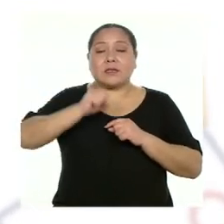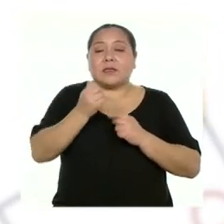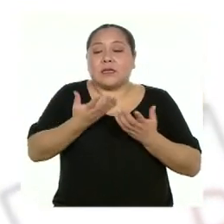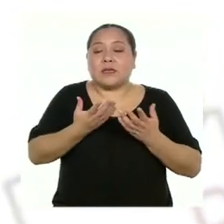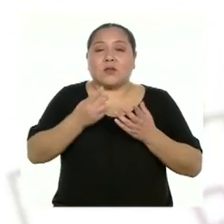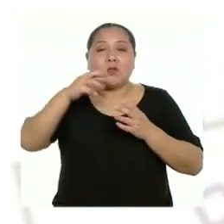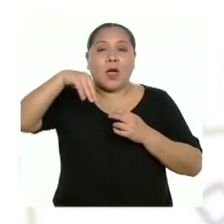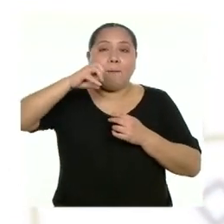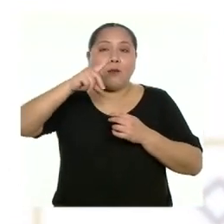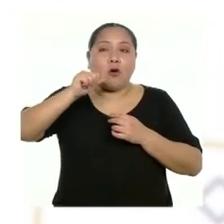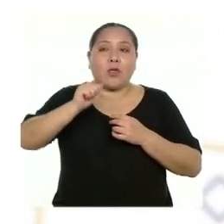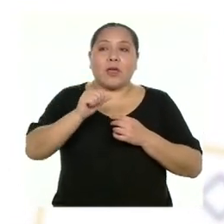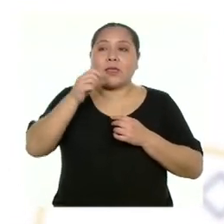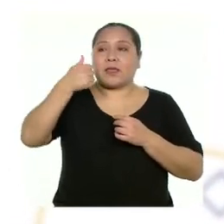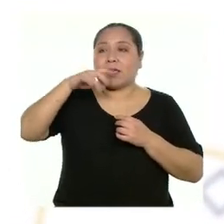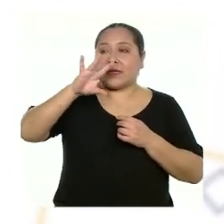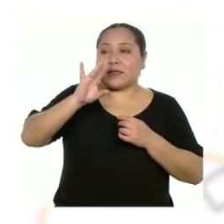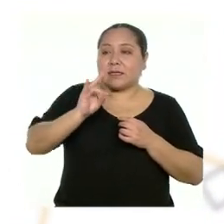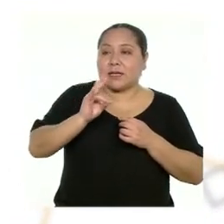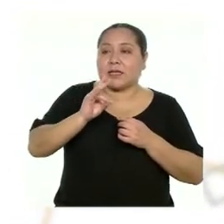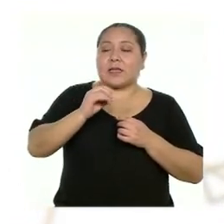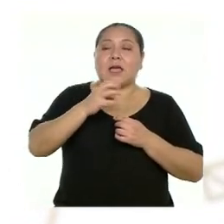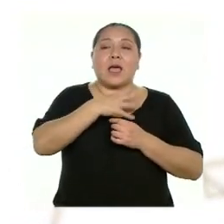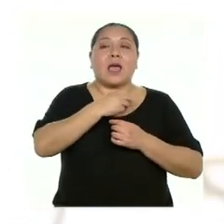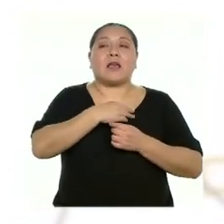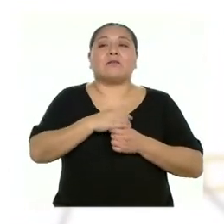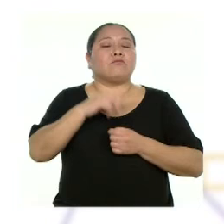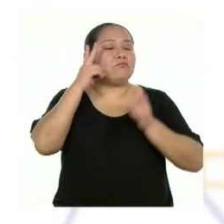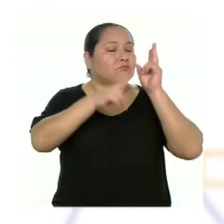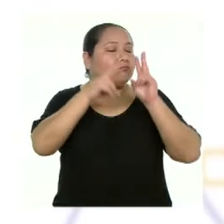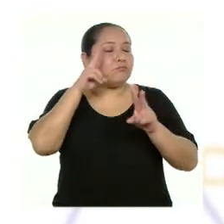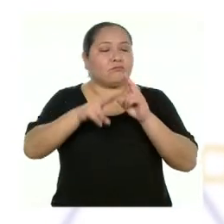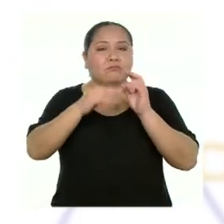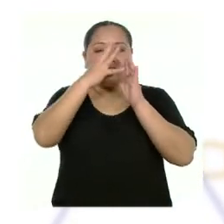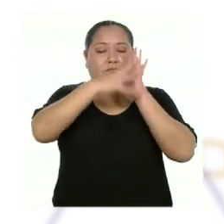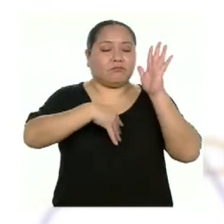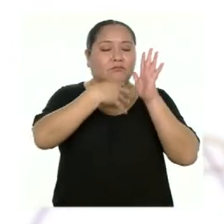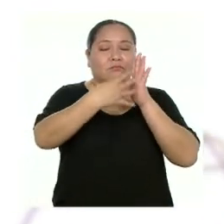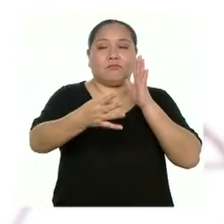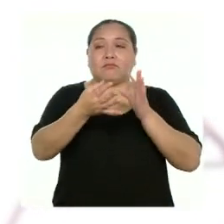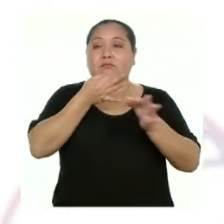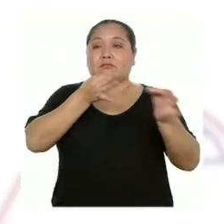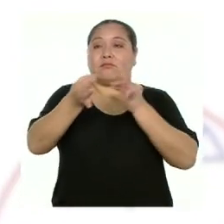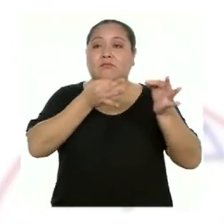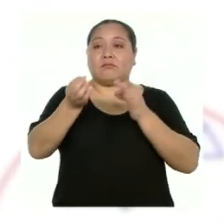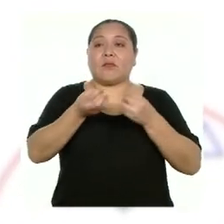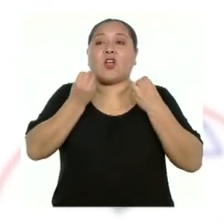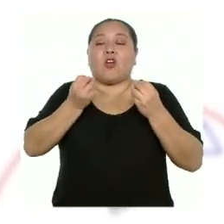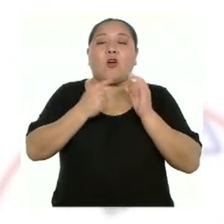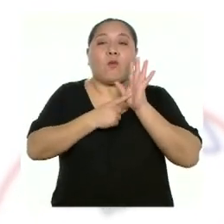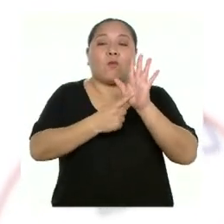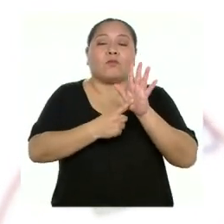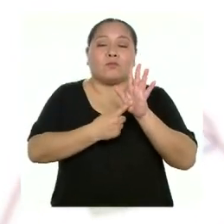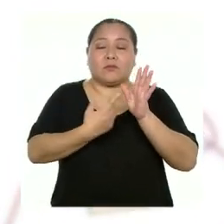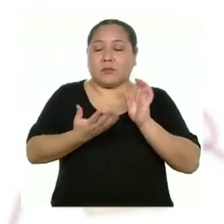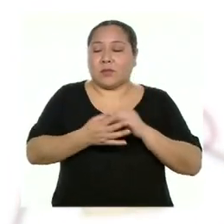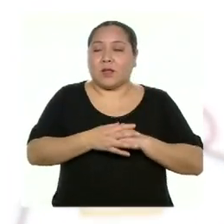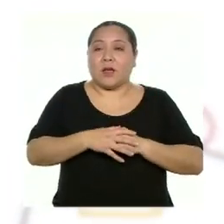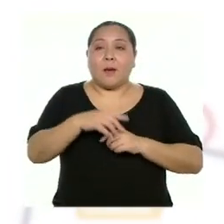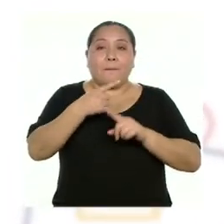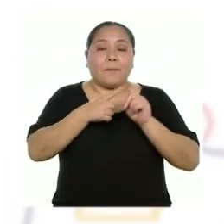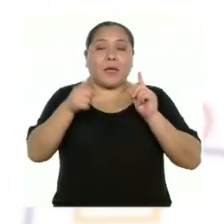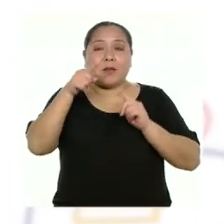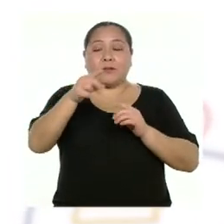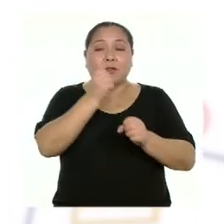años. Bien dicho. Veo que se han colocado los valores en un párrafo para describir cómo fue la muestra. Pero, en